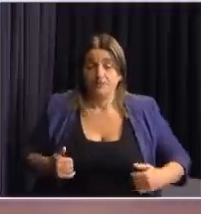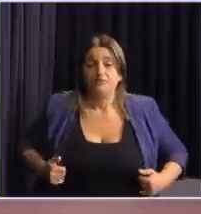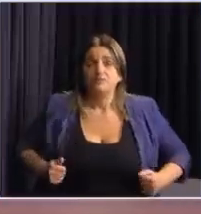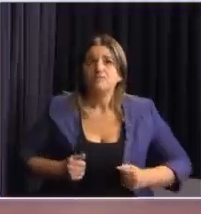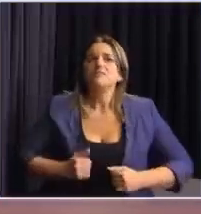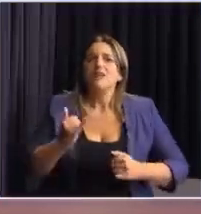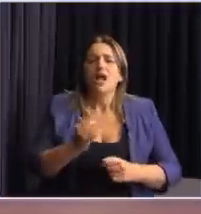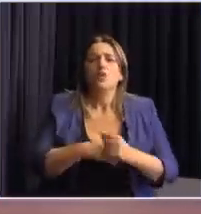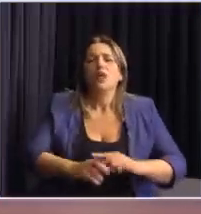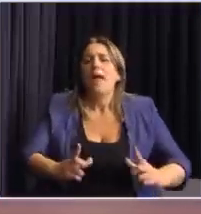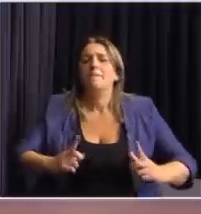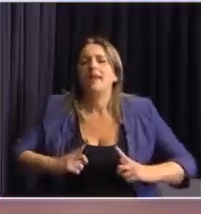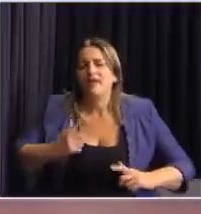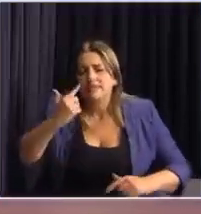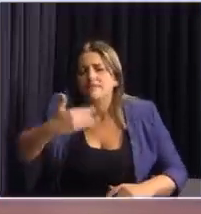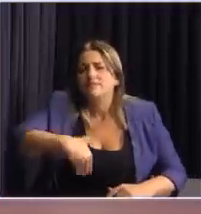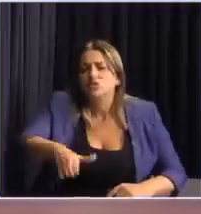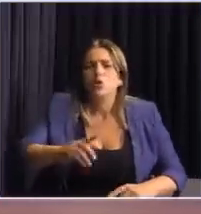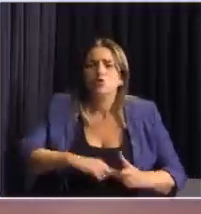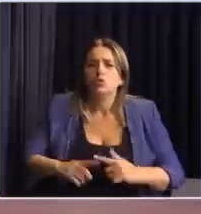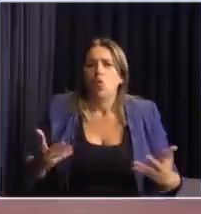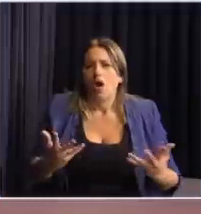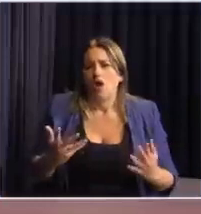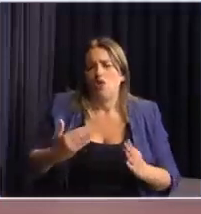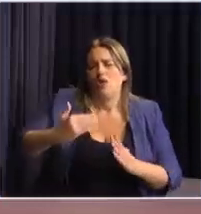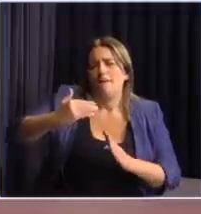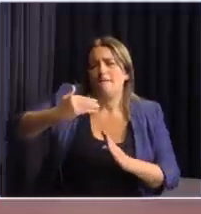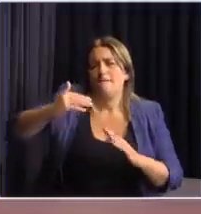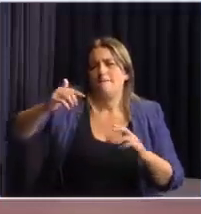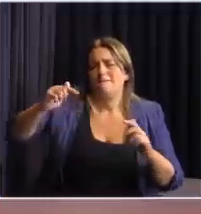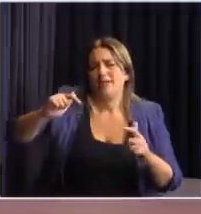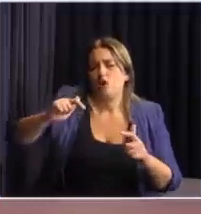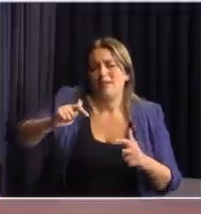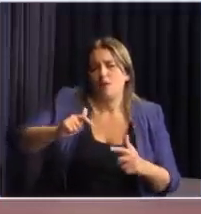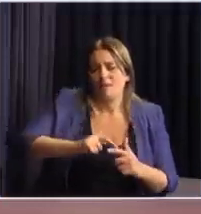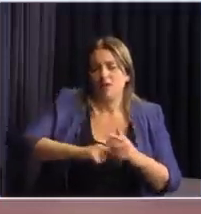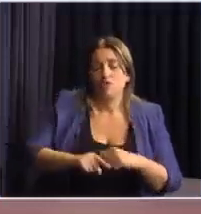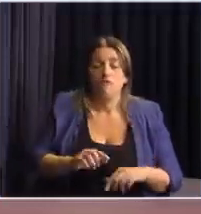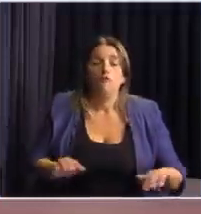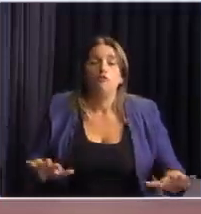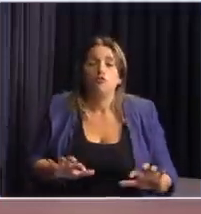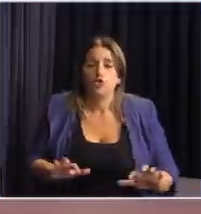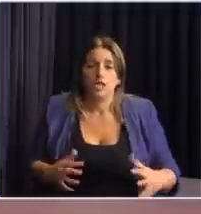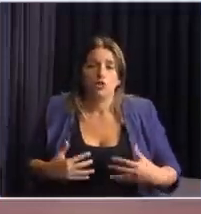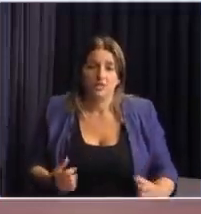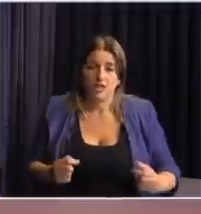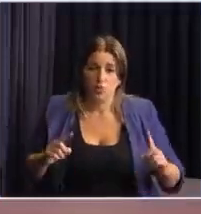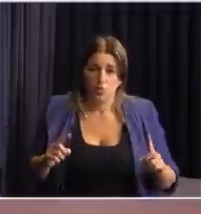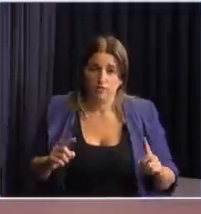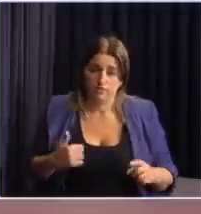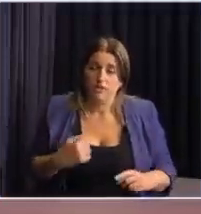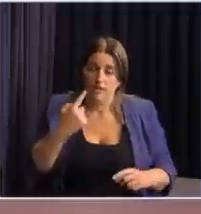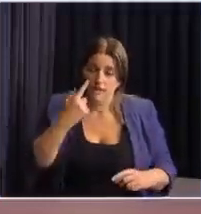una luz que nos genera esperanza, que es la baja de casos en el personal de la salud, que es